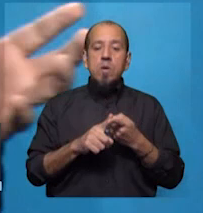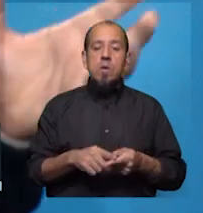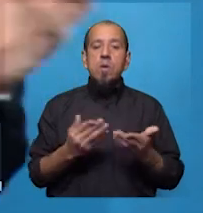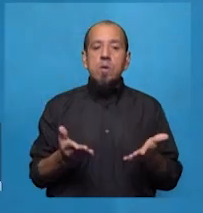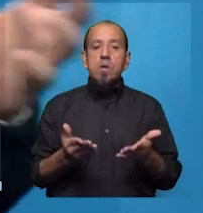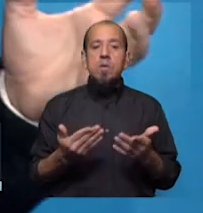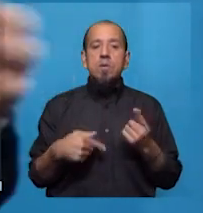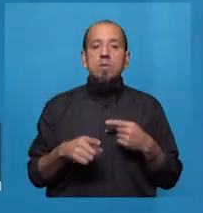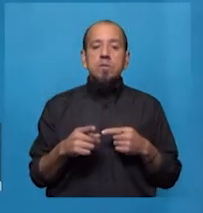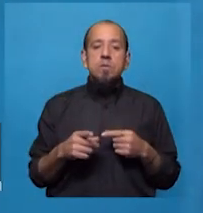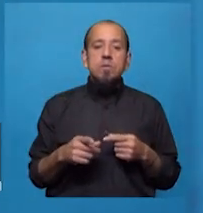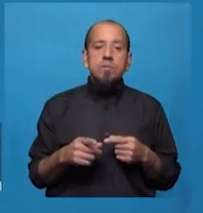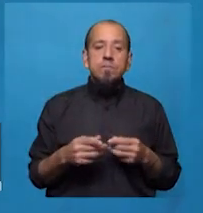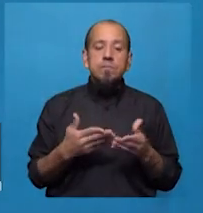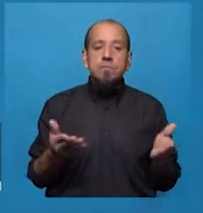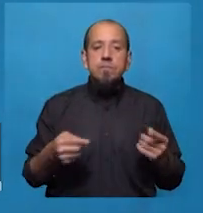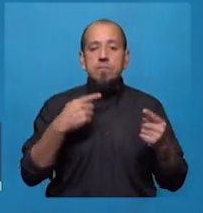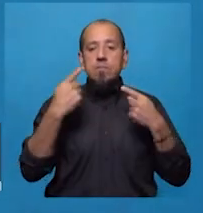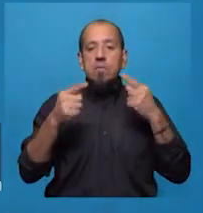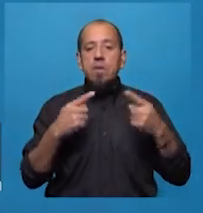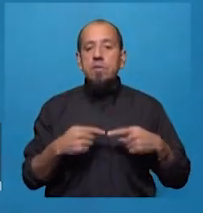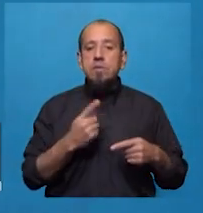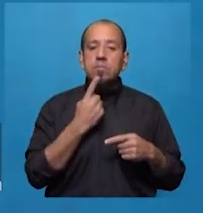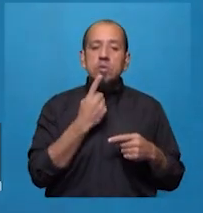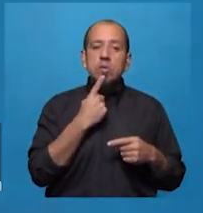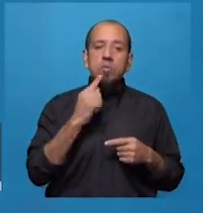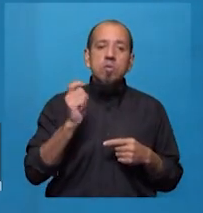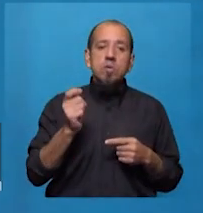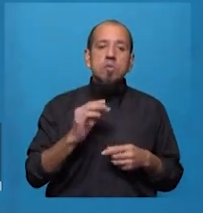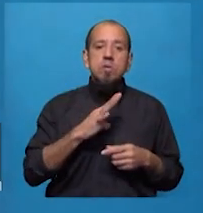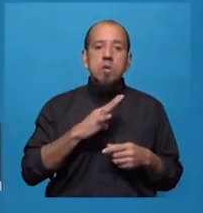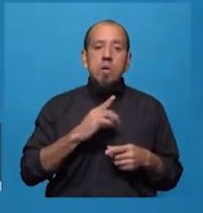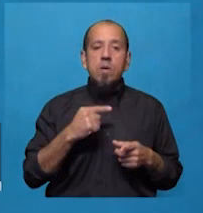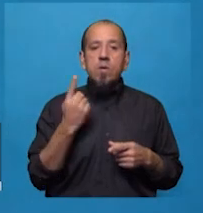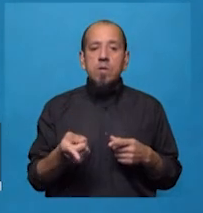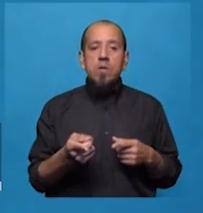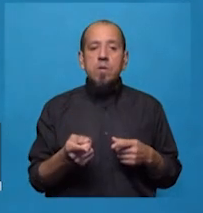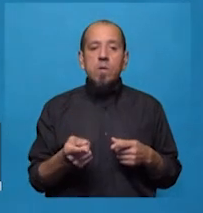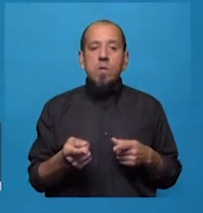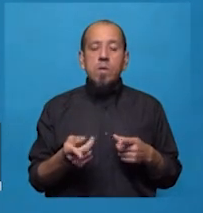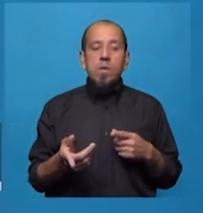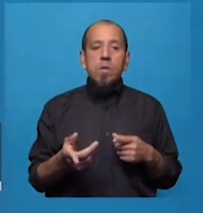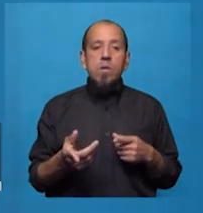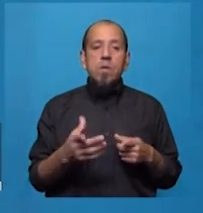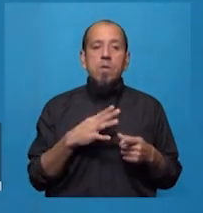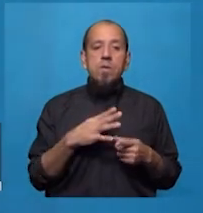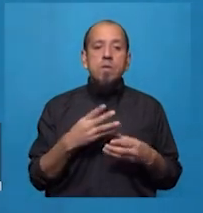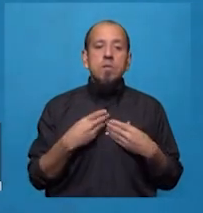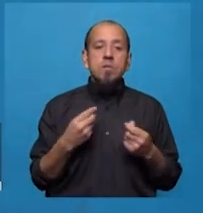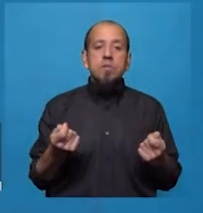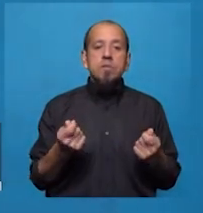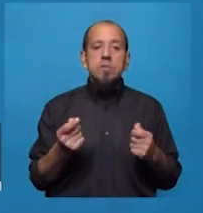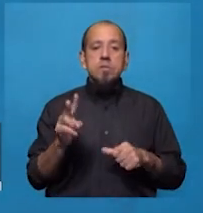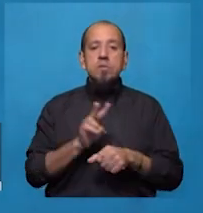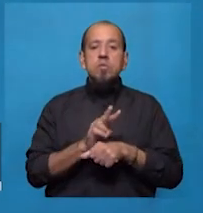Macro con articulación de diferentes políticas públicas y hay otra vertiente que trata de llenar esta sensación de inseguridad